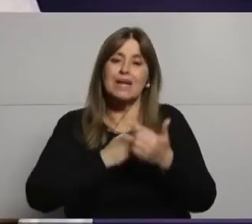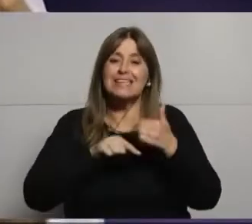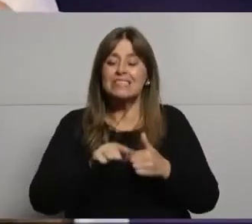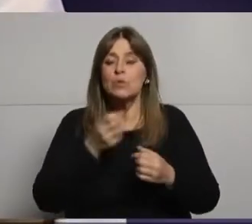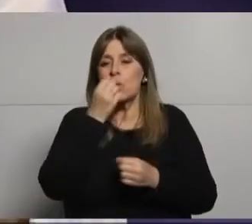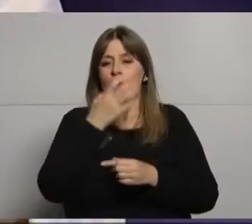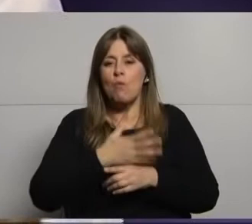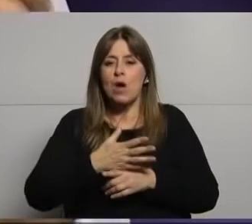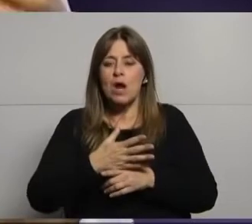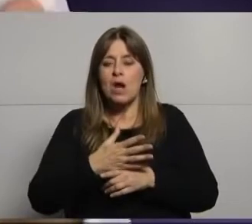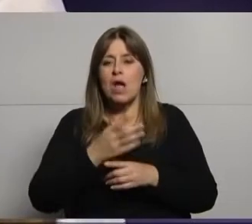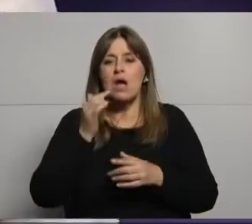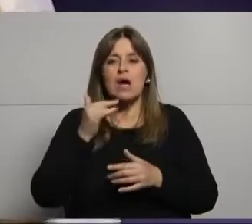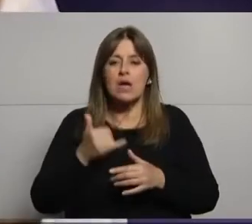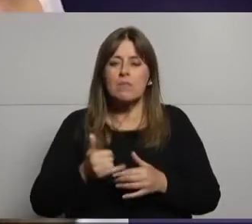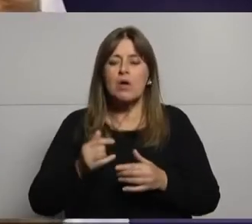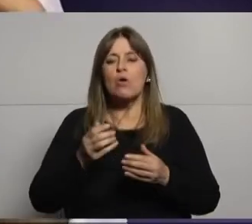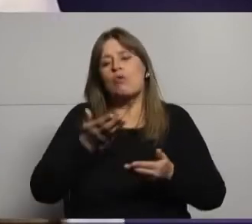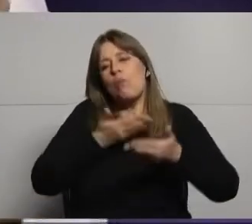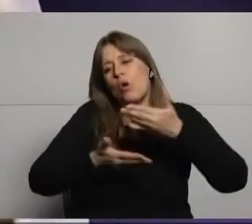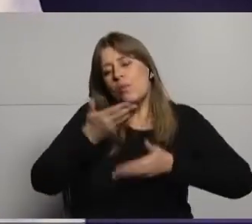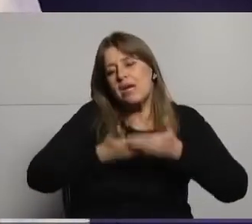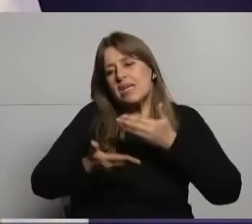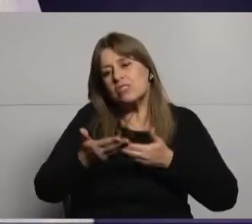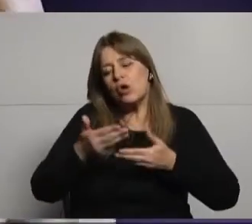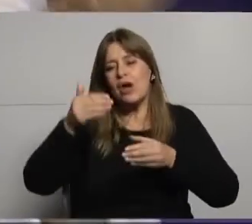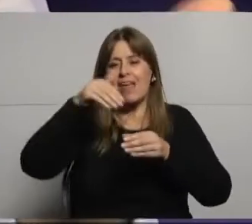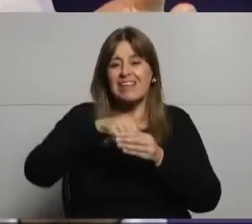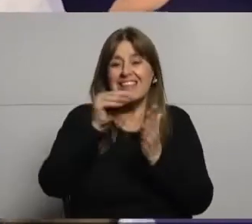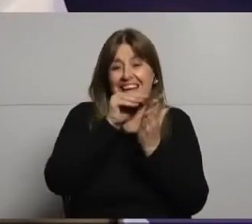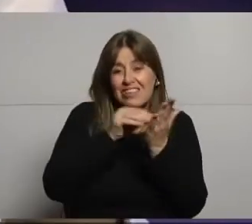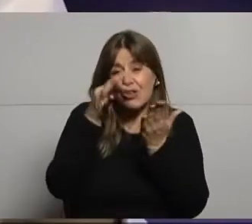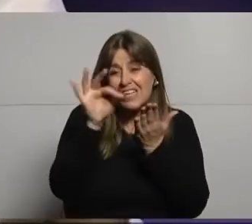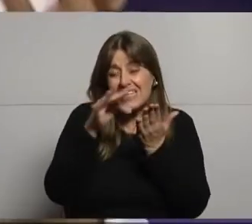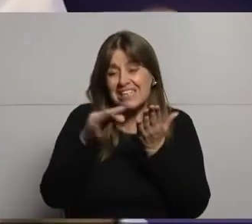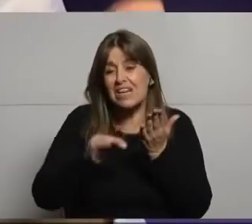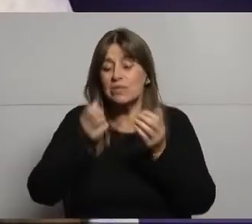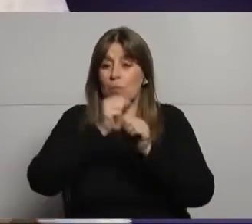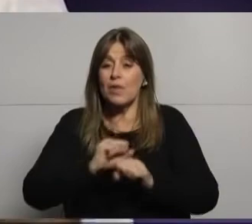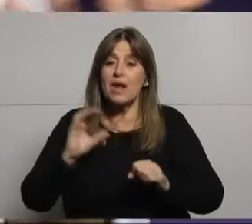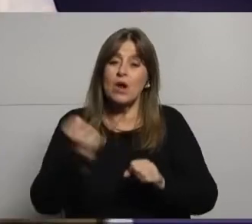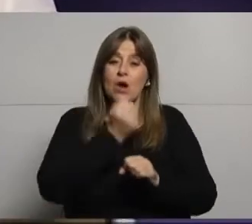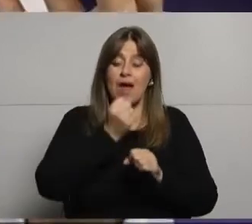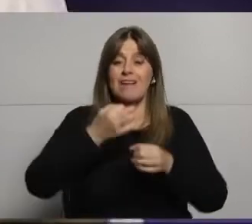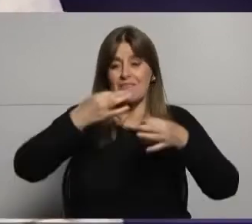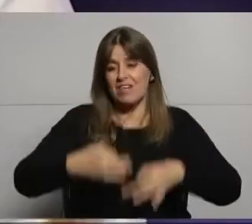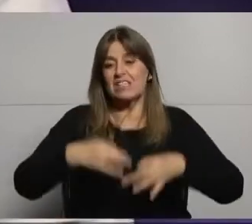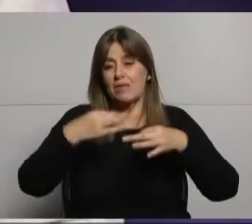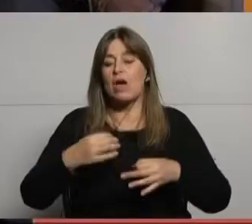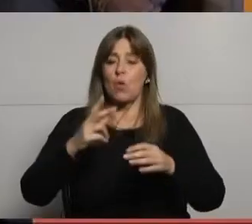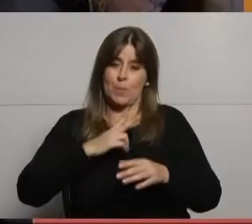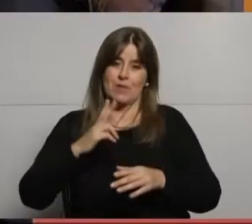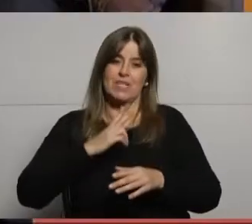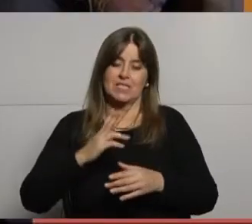un buen ejemplo, una buena combinación de tener datos detallados y al mismo tiempo poder lograr efectividad, pero con